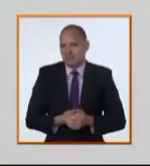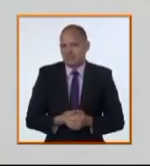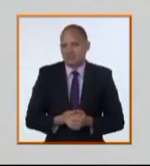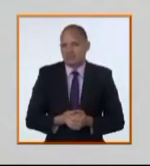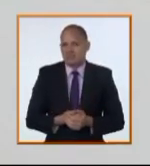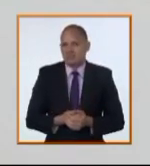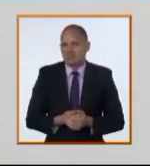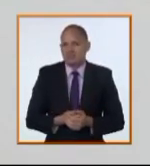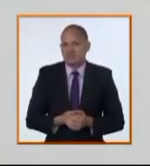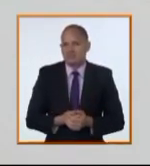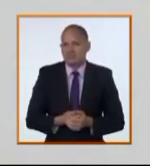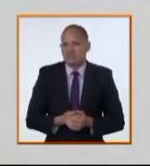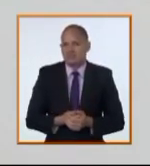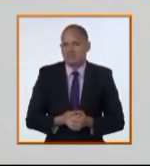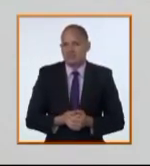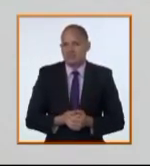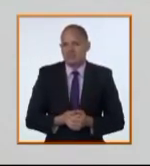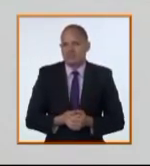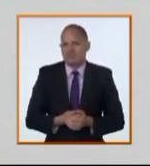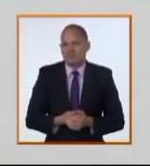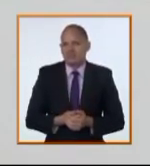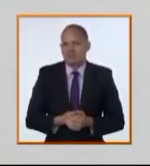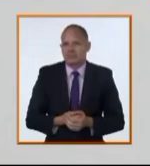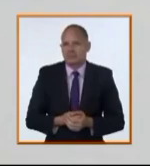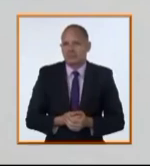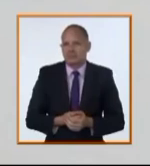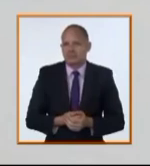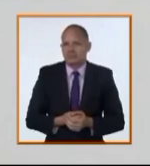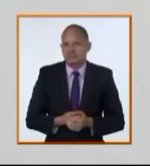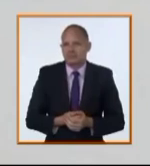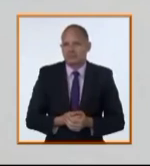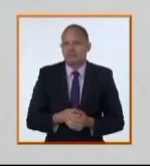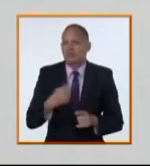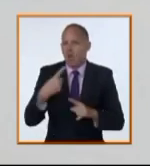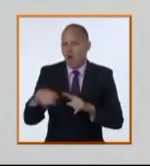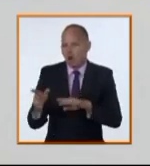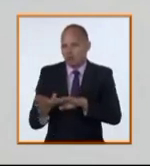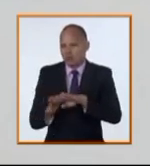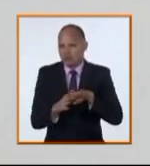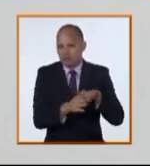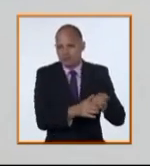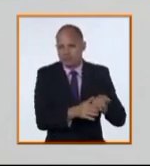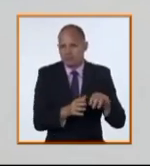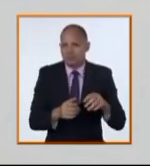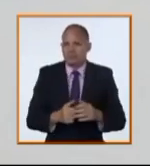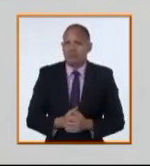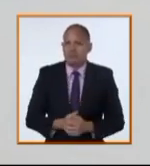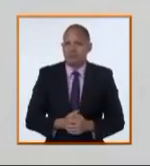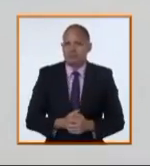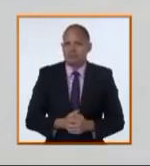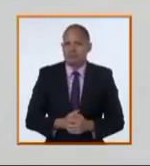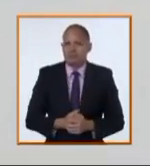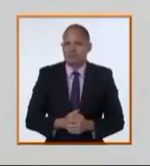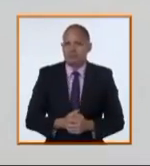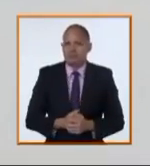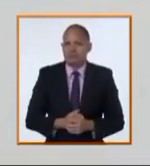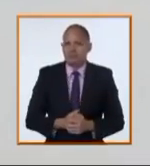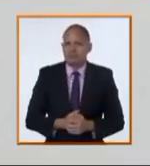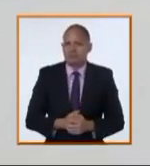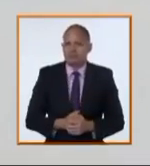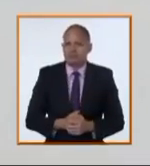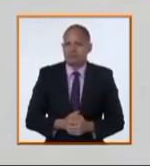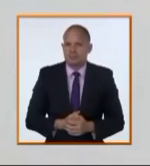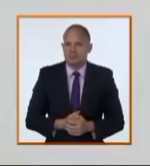tuvo un crecimiento muy fuerte otro elemento importante un poco con los antecedentes de